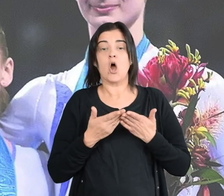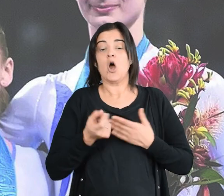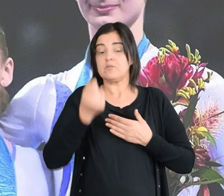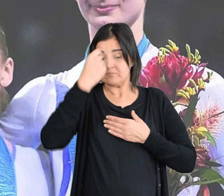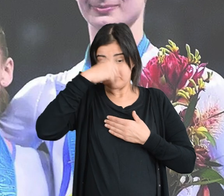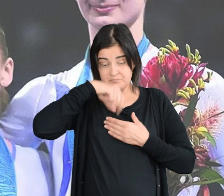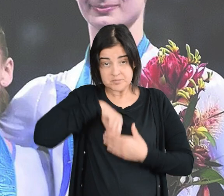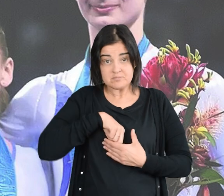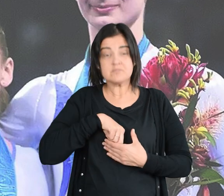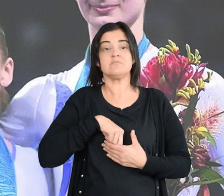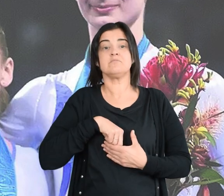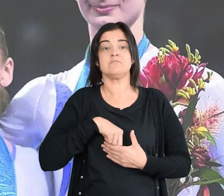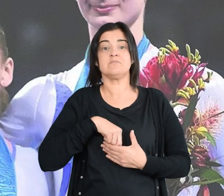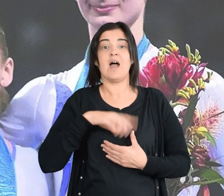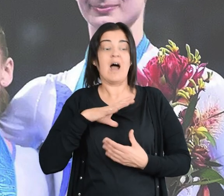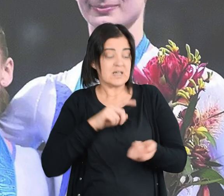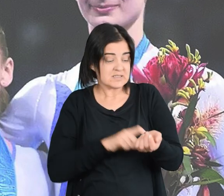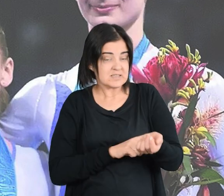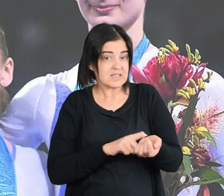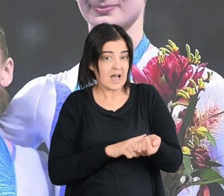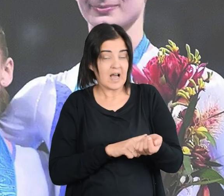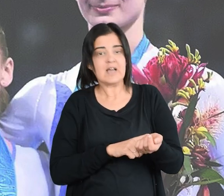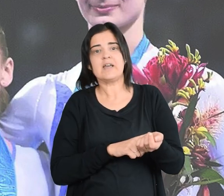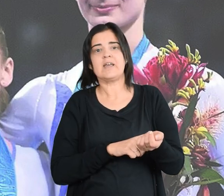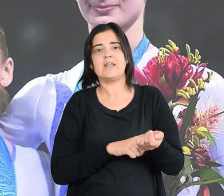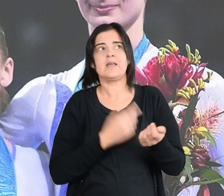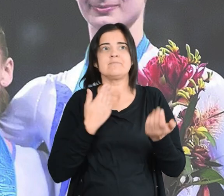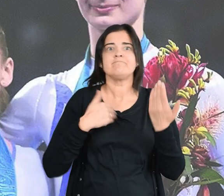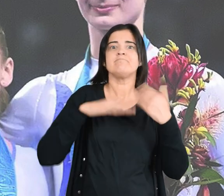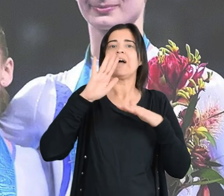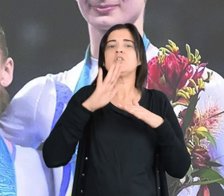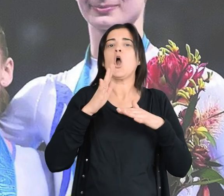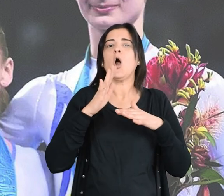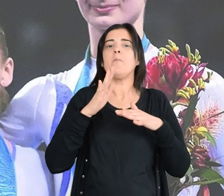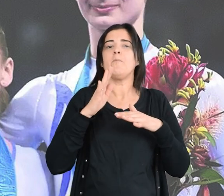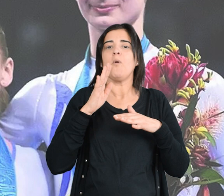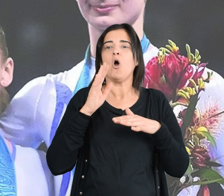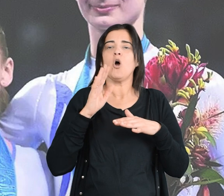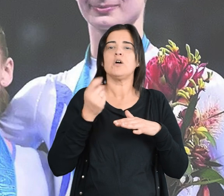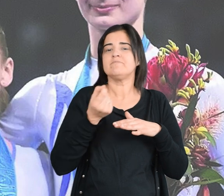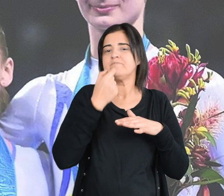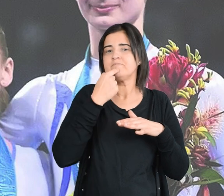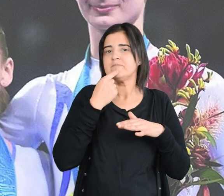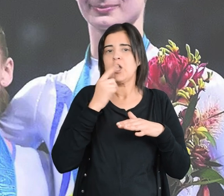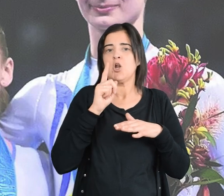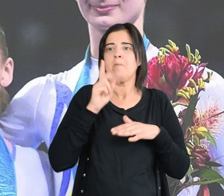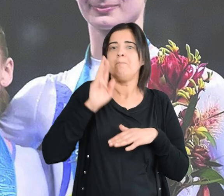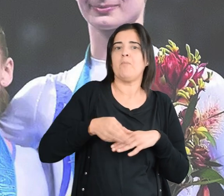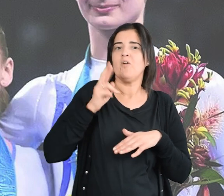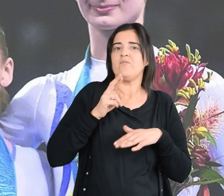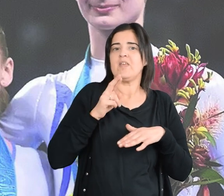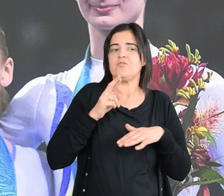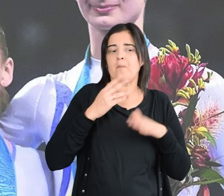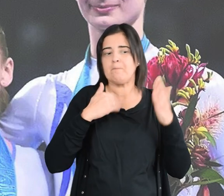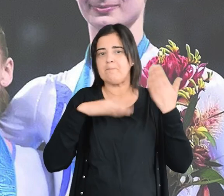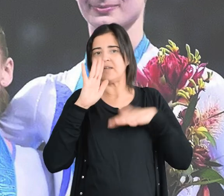la concentración de ese medicamento en sangre superaría lo permitido por la agencia mundial antidopaje y el comité olímpico